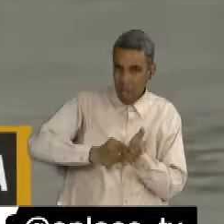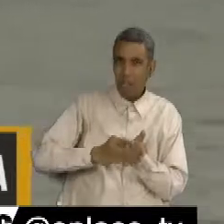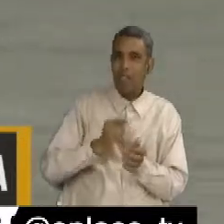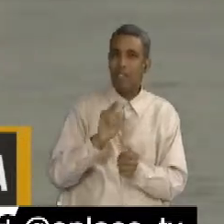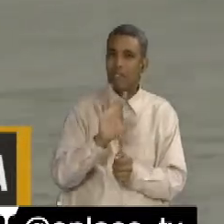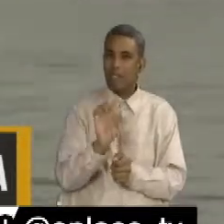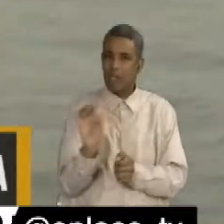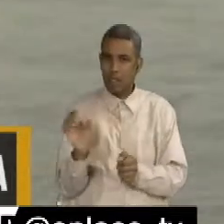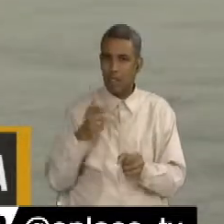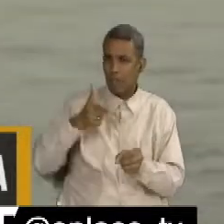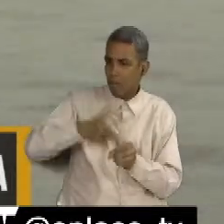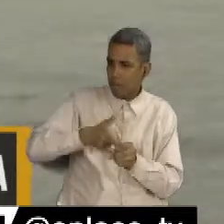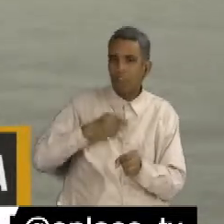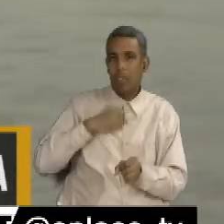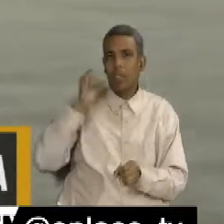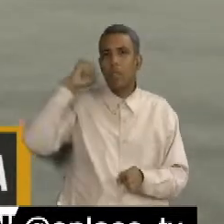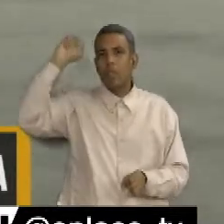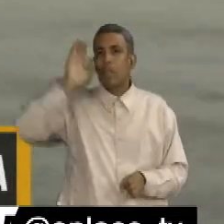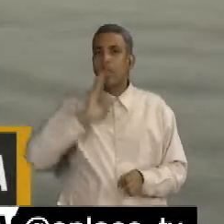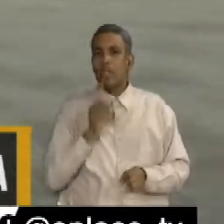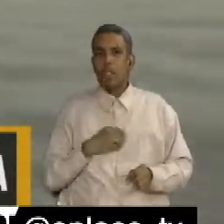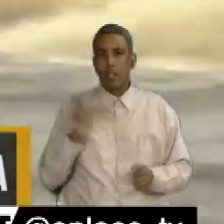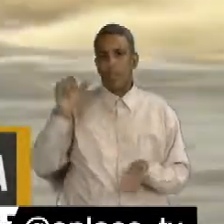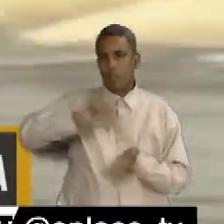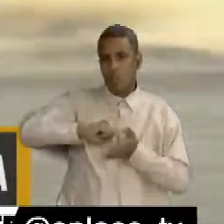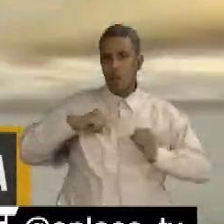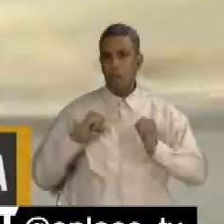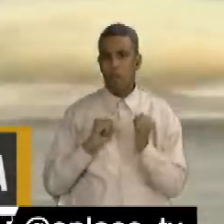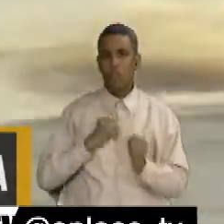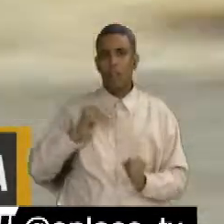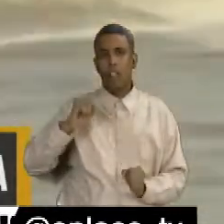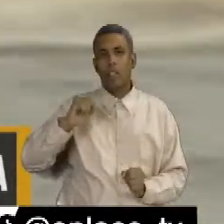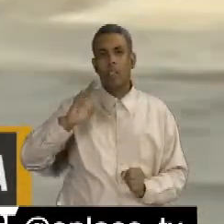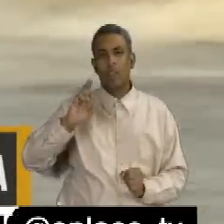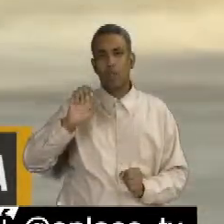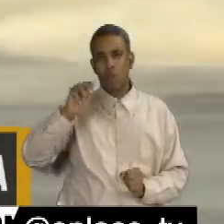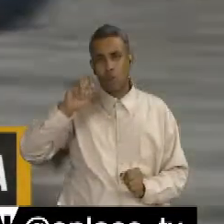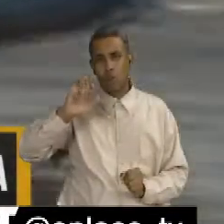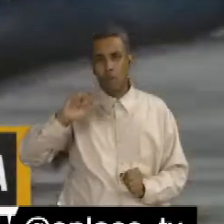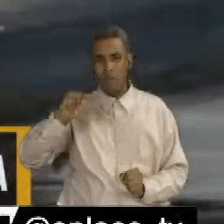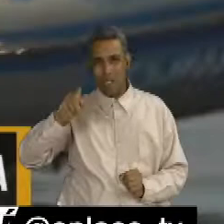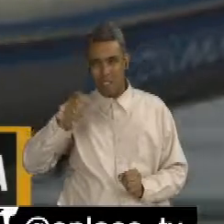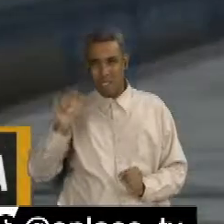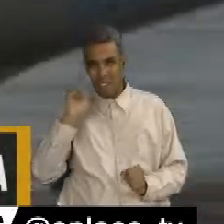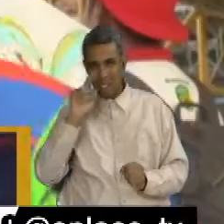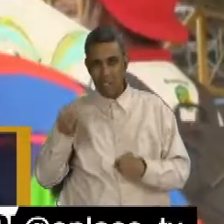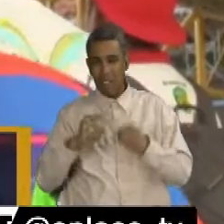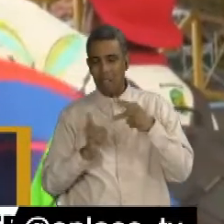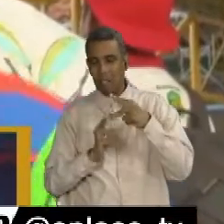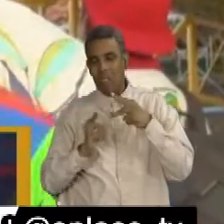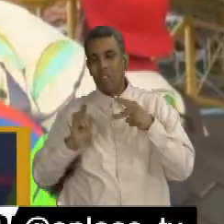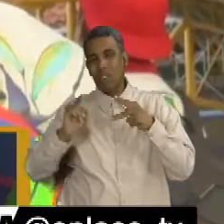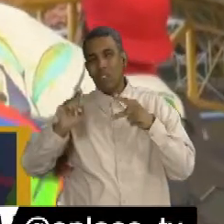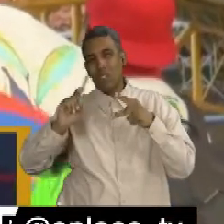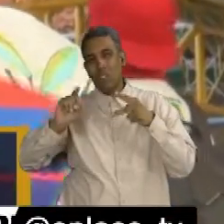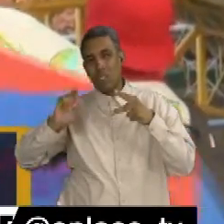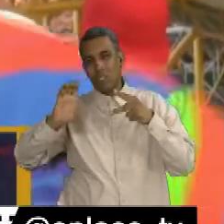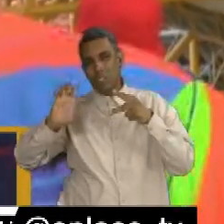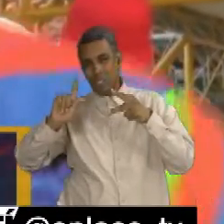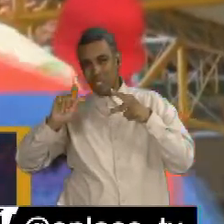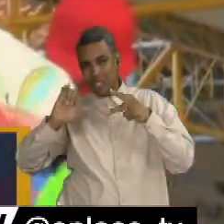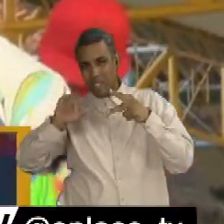la presea la obtuvo el bogotano Daniel Domínguez, escoltado por Felipe Celis y Francisco Valentierra. Aquí en Barranca